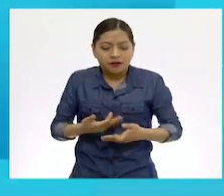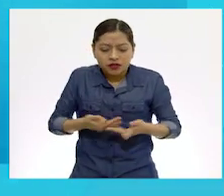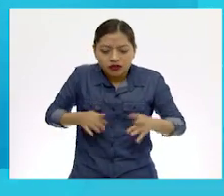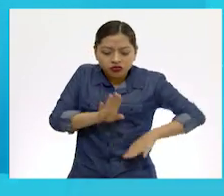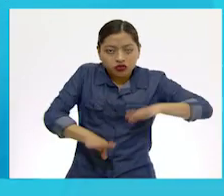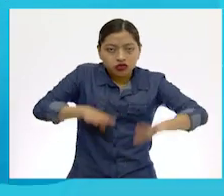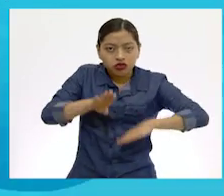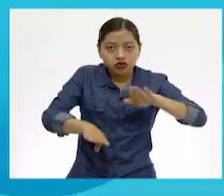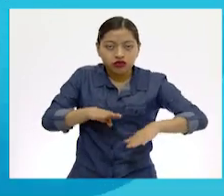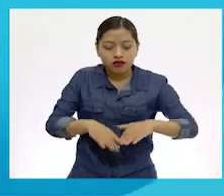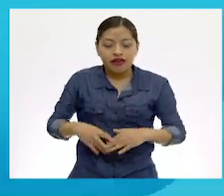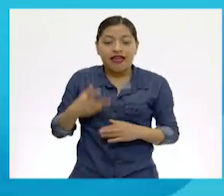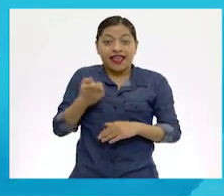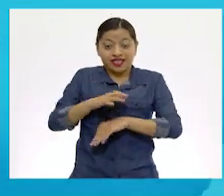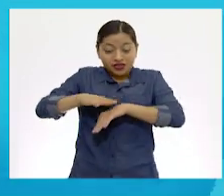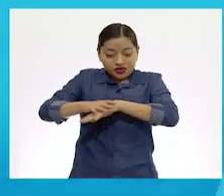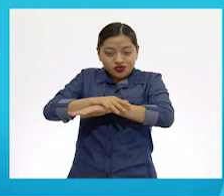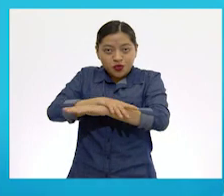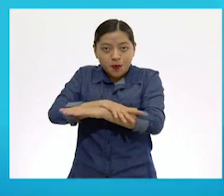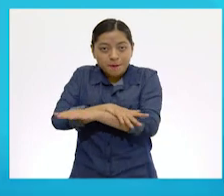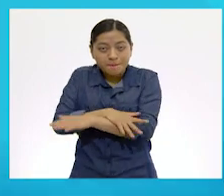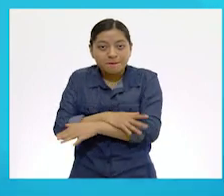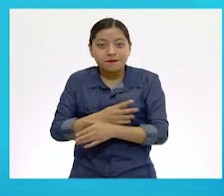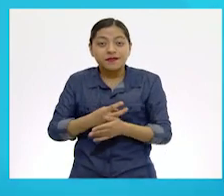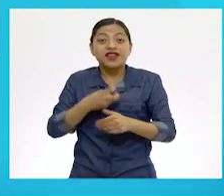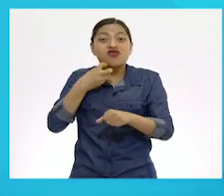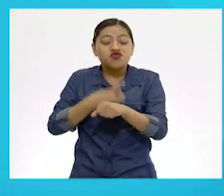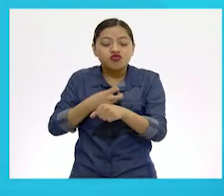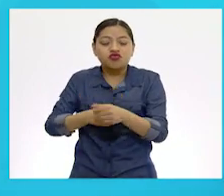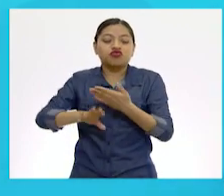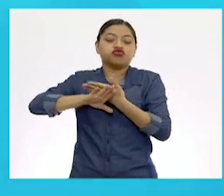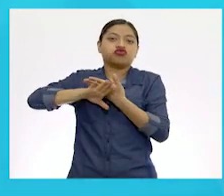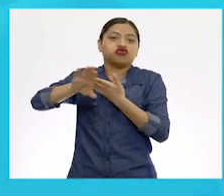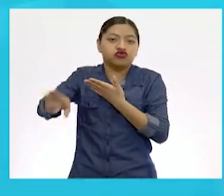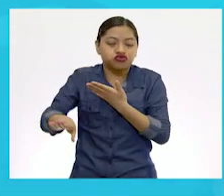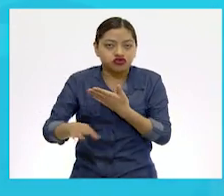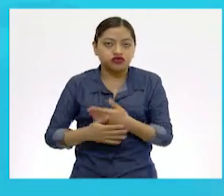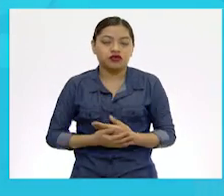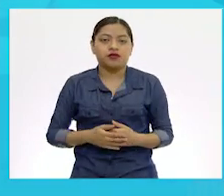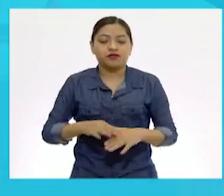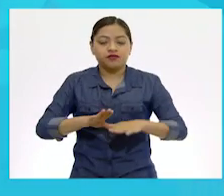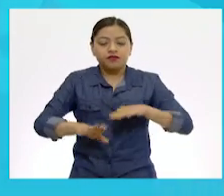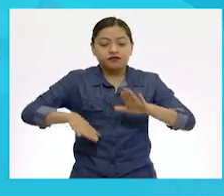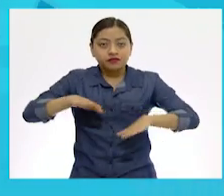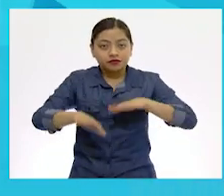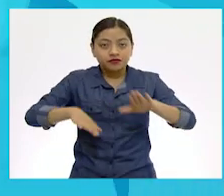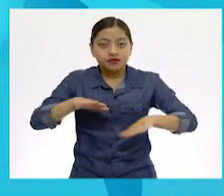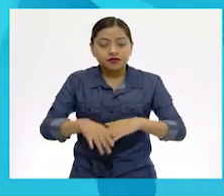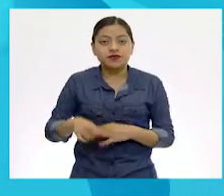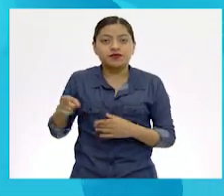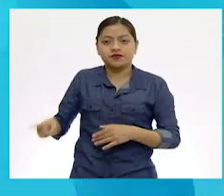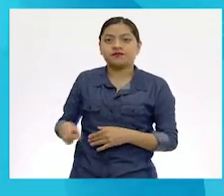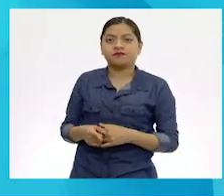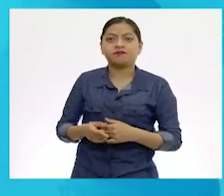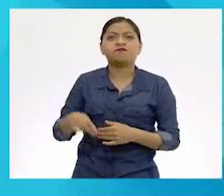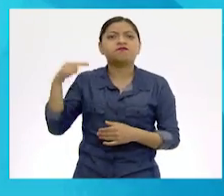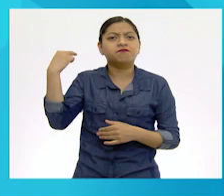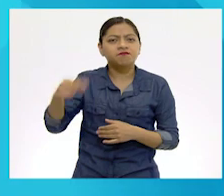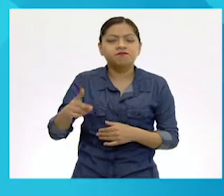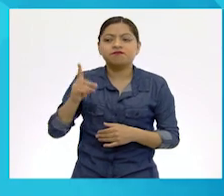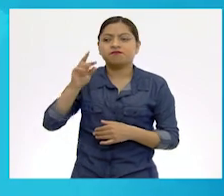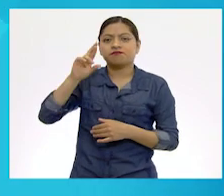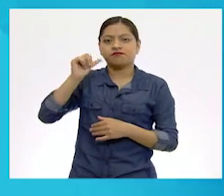necesitan una protección más gruesa para poder evitar problemas. Entonces, ellos se llaman dragones barbados. El nombre es